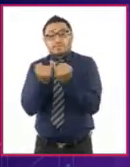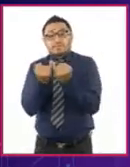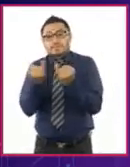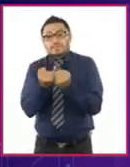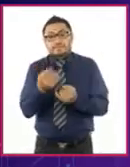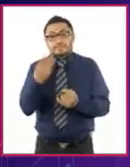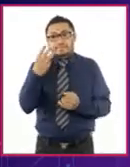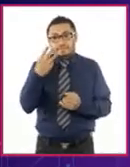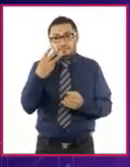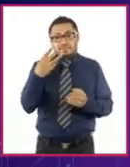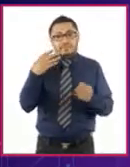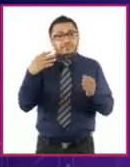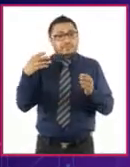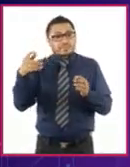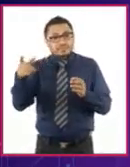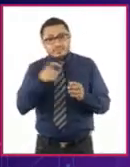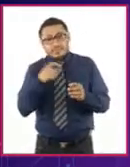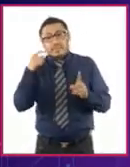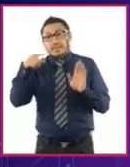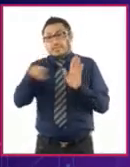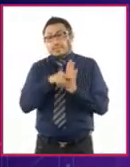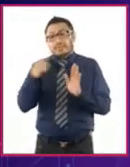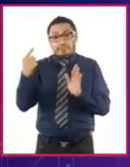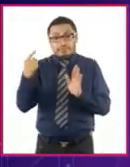a 3x menos 1,000.